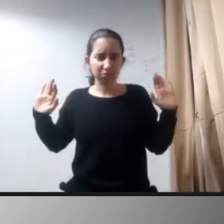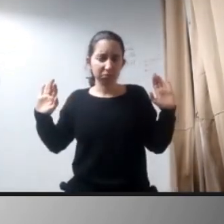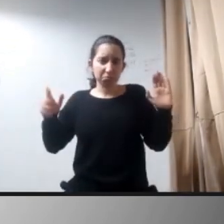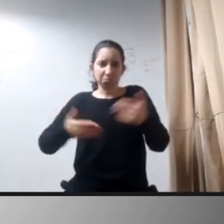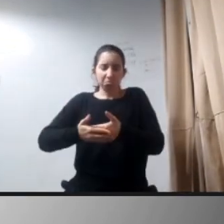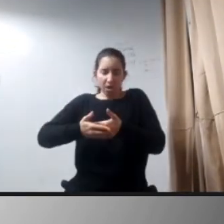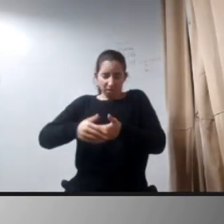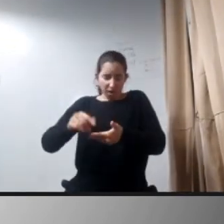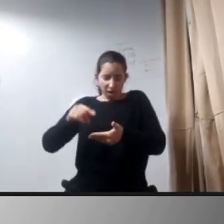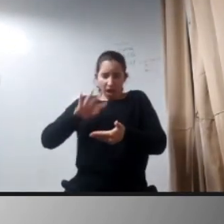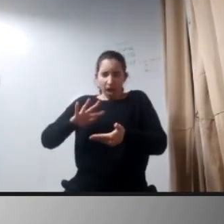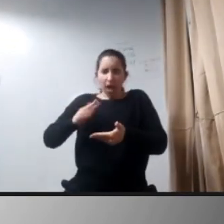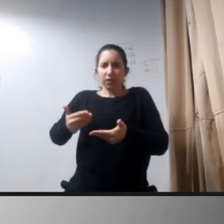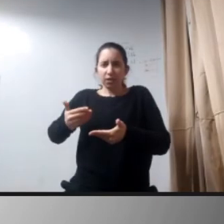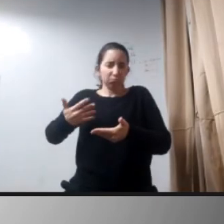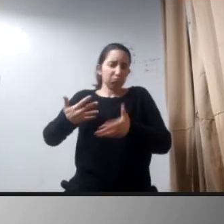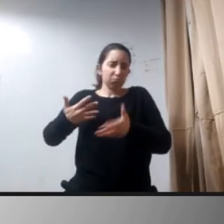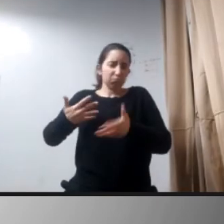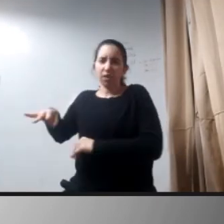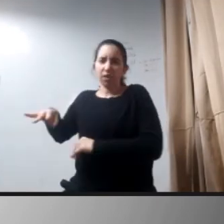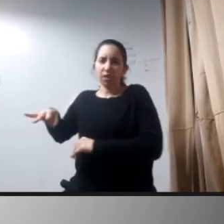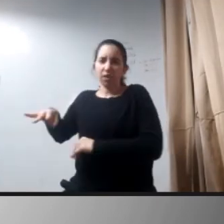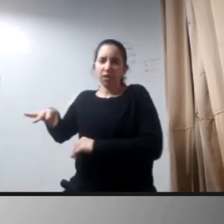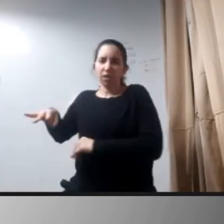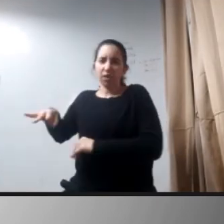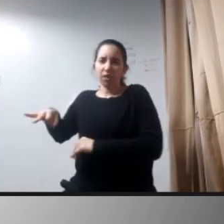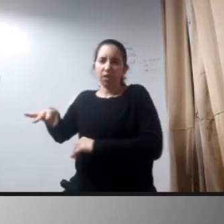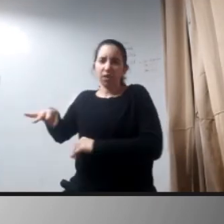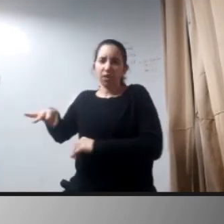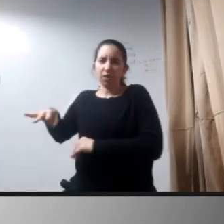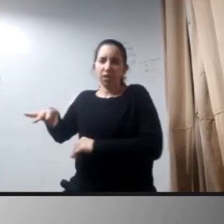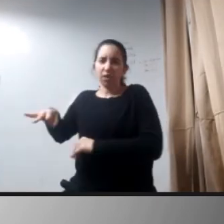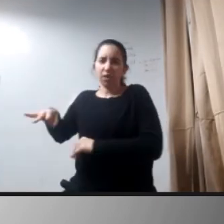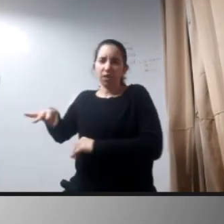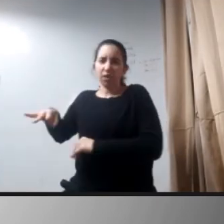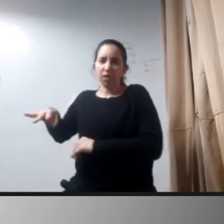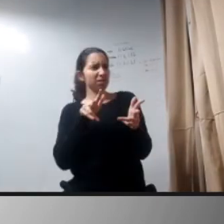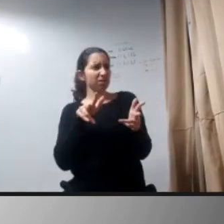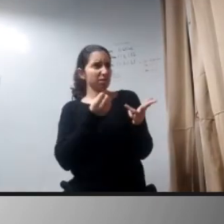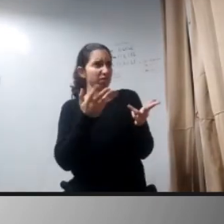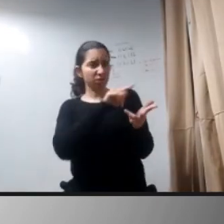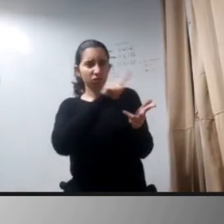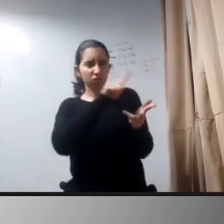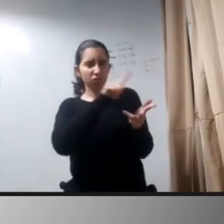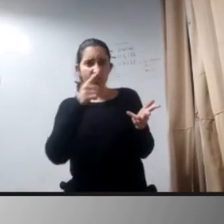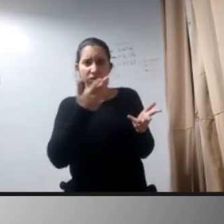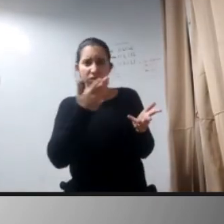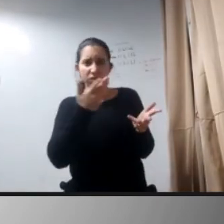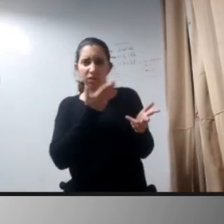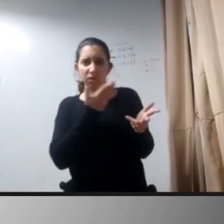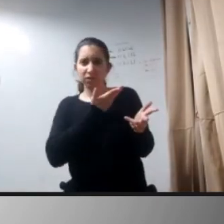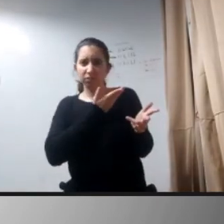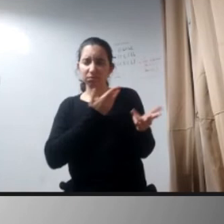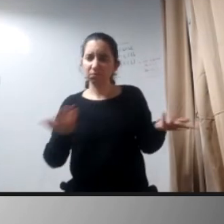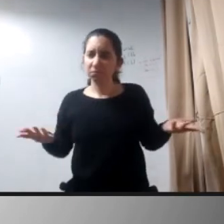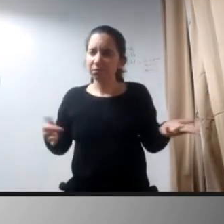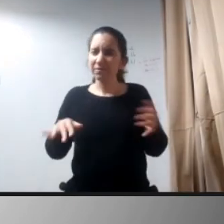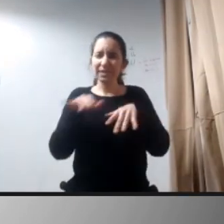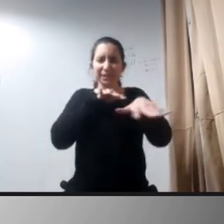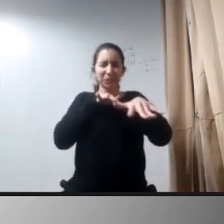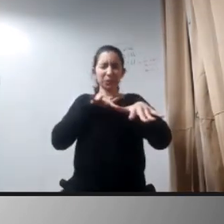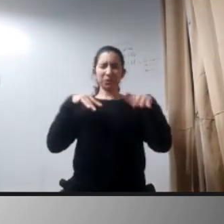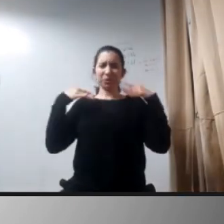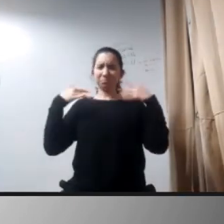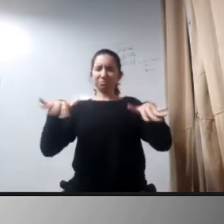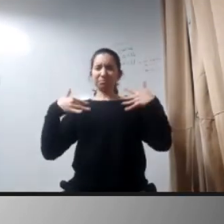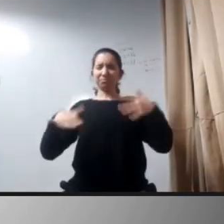Dice, pero no, lo que él dijo no está bien, está mal. De hecho, es muy impresionante.